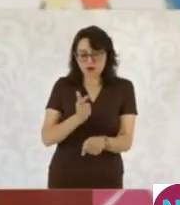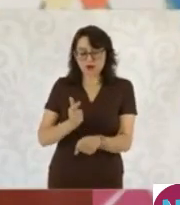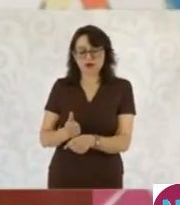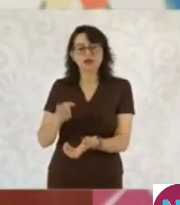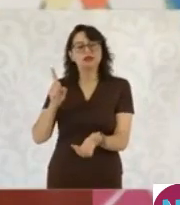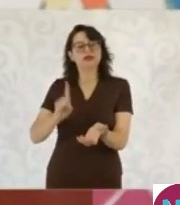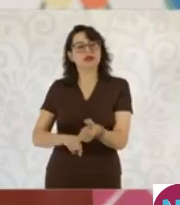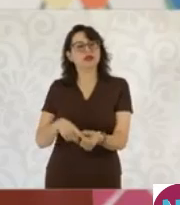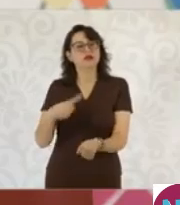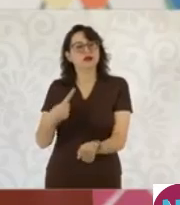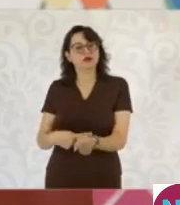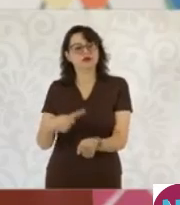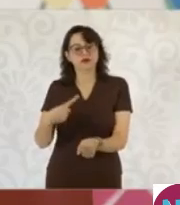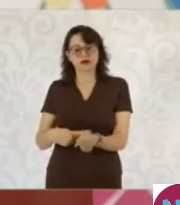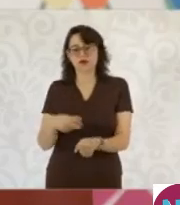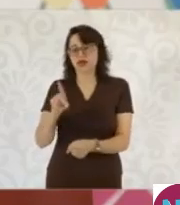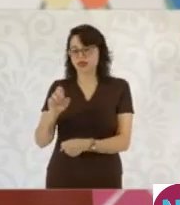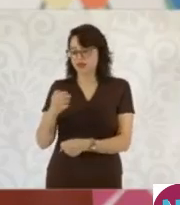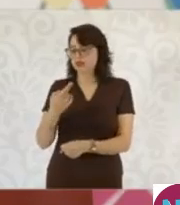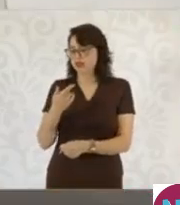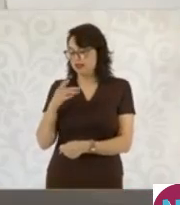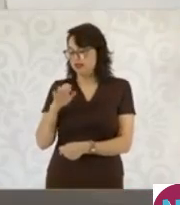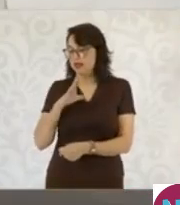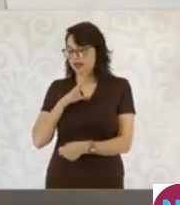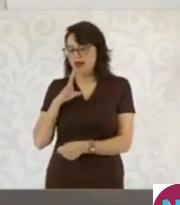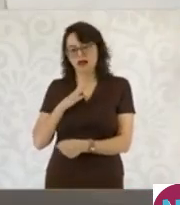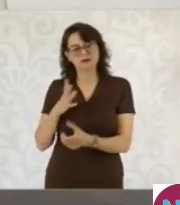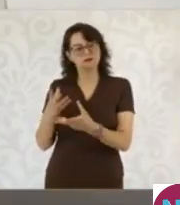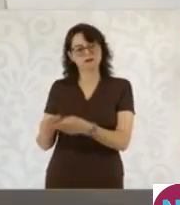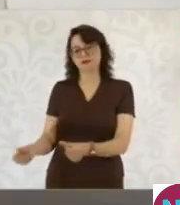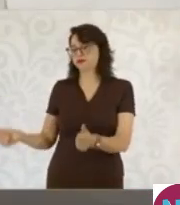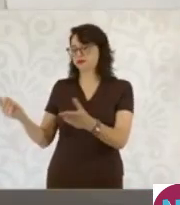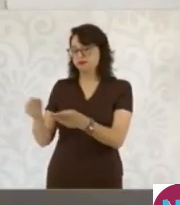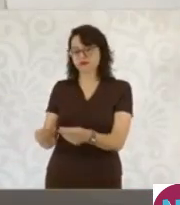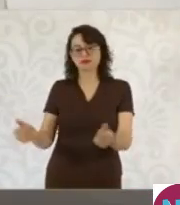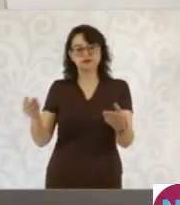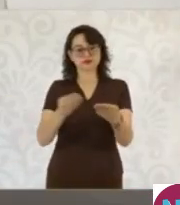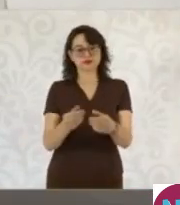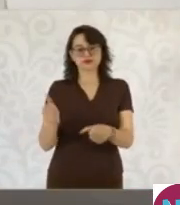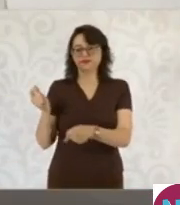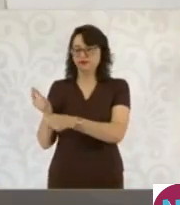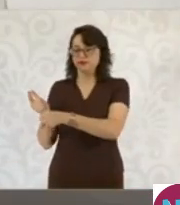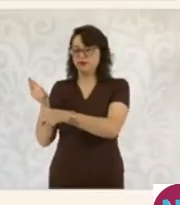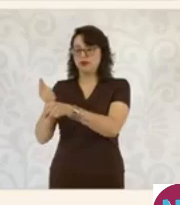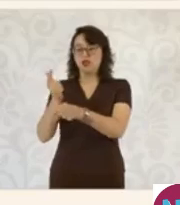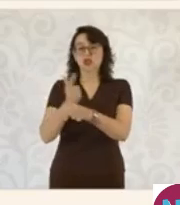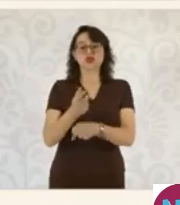Aedes aegypti, y estos se han localizado